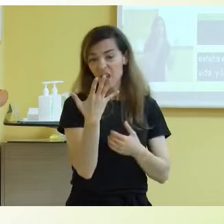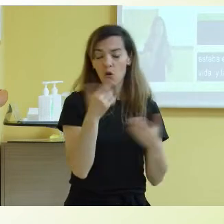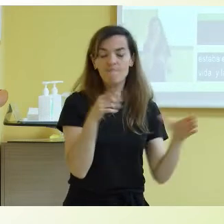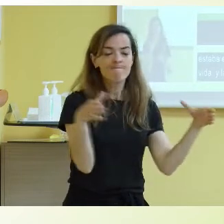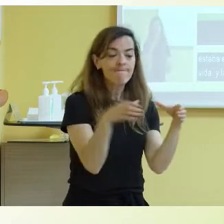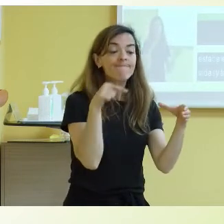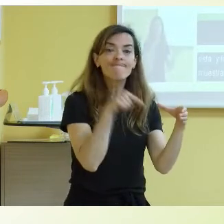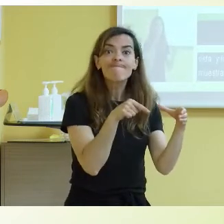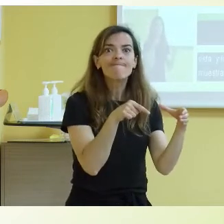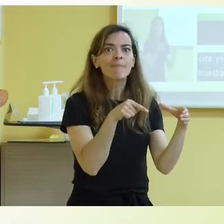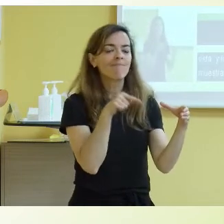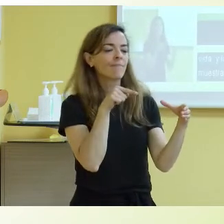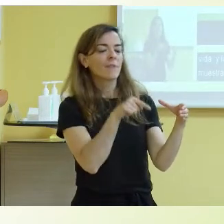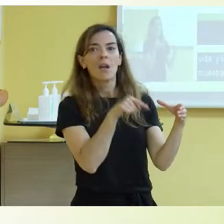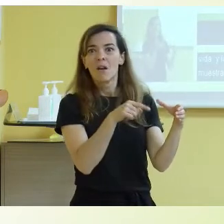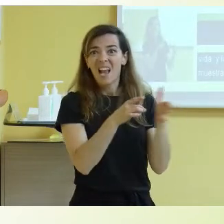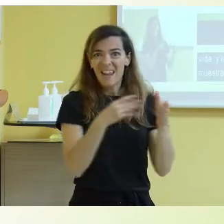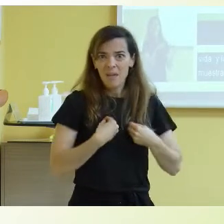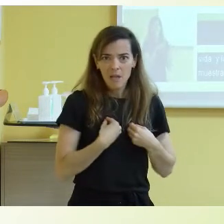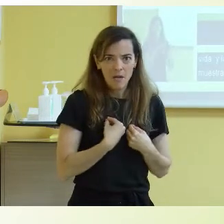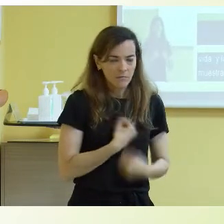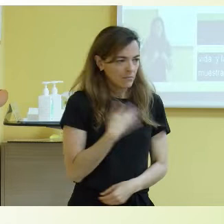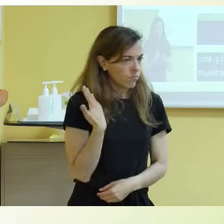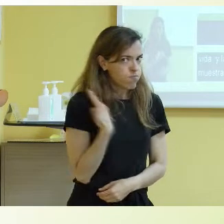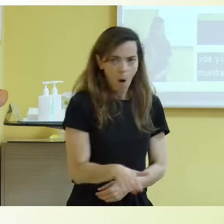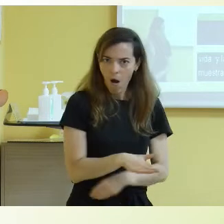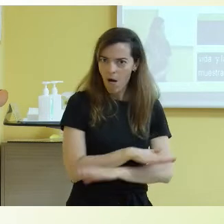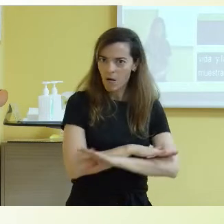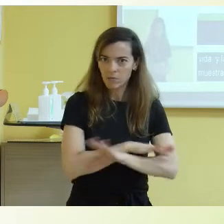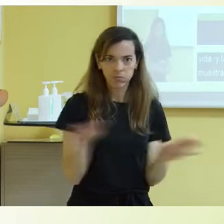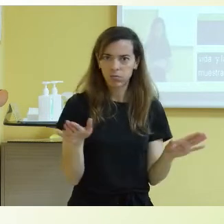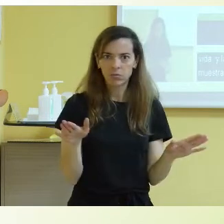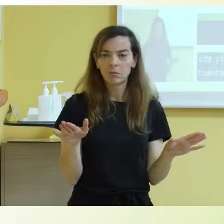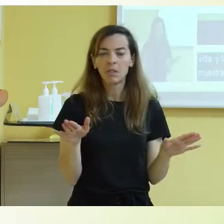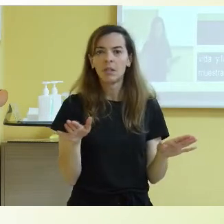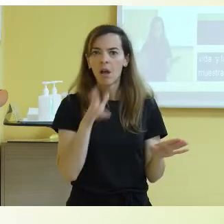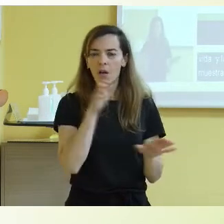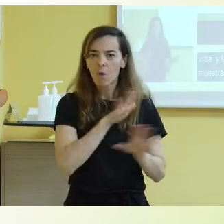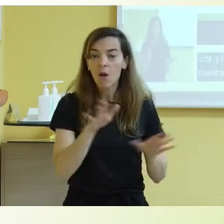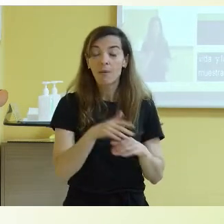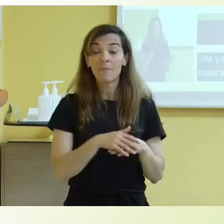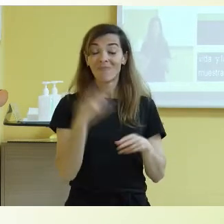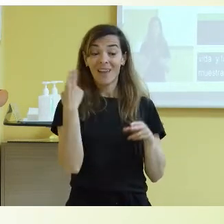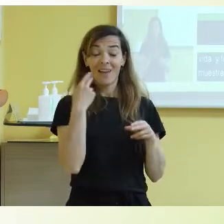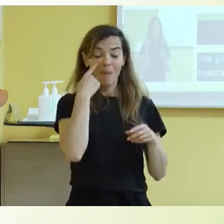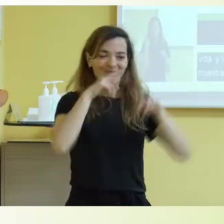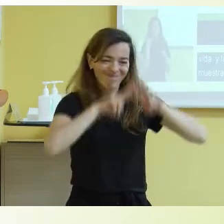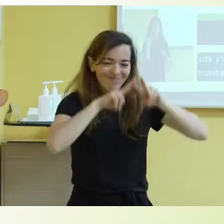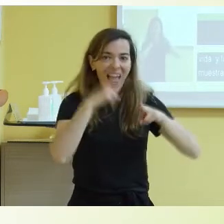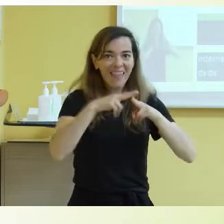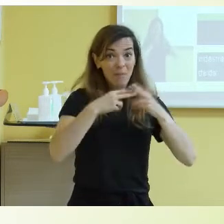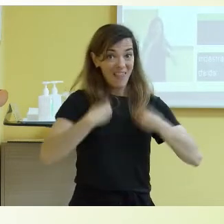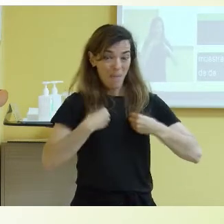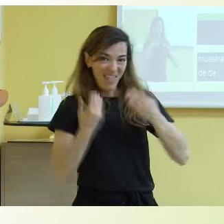calificar, traduciendo del inglés, de deleznable la calidad de vida de esta gente. Cuando fuimos a las actividades de la vida diaria y